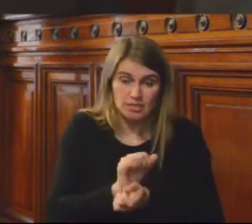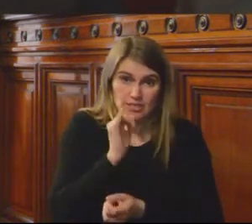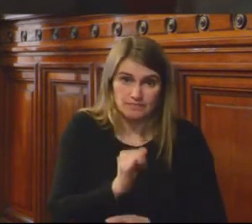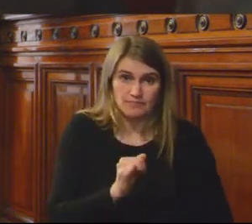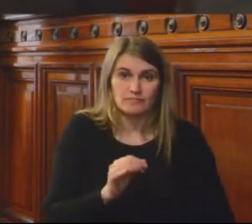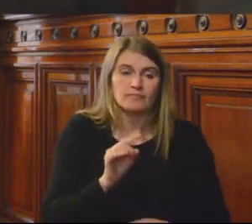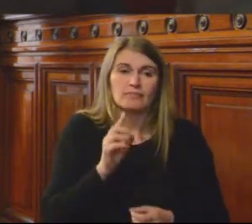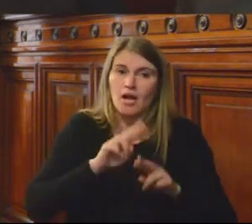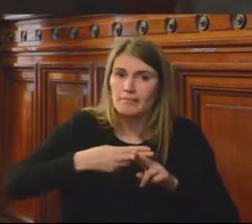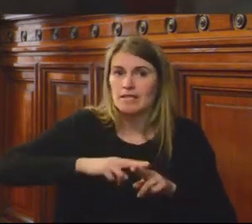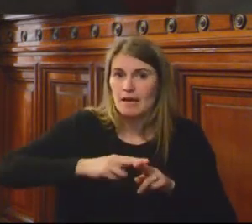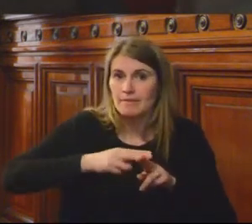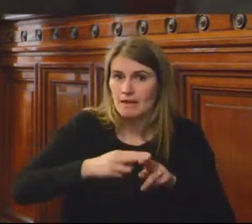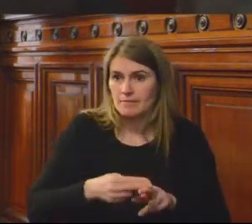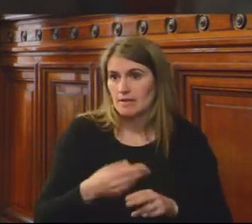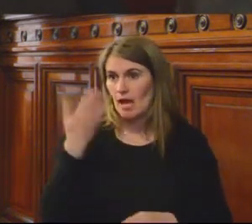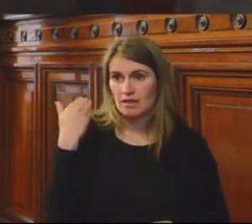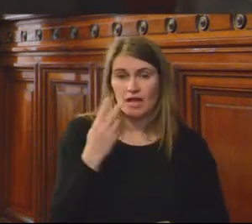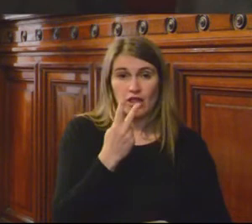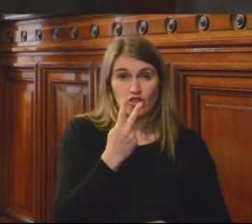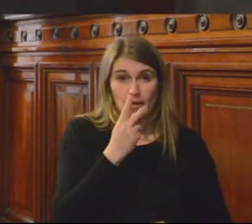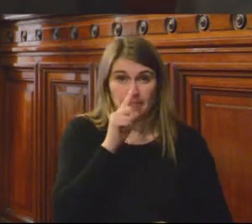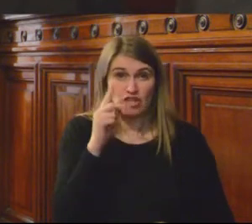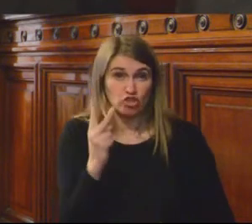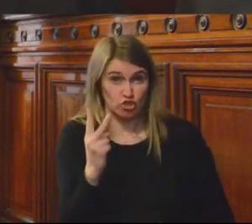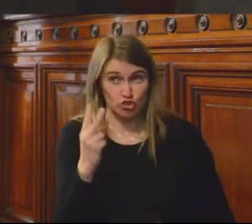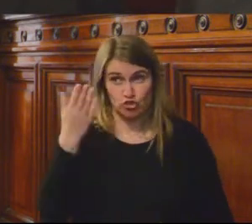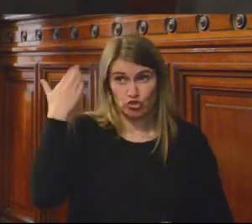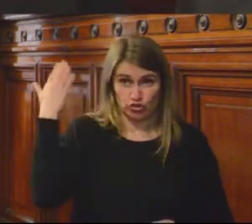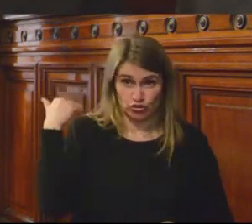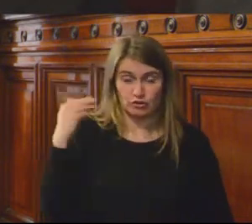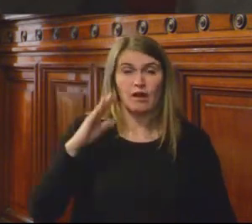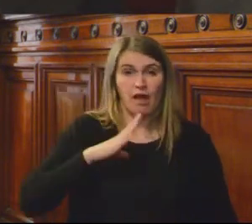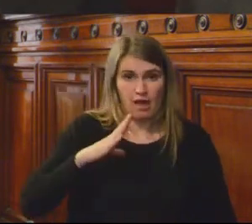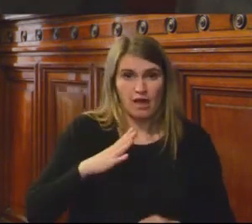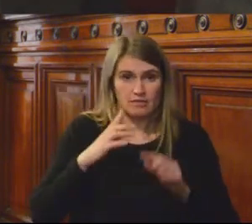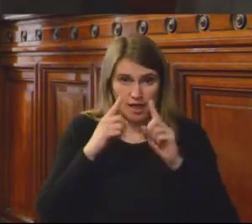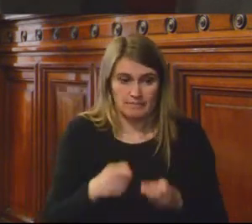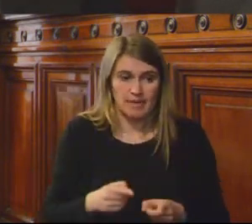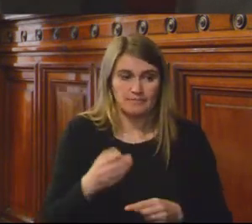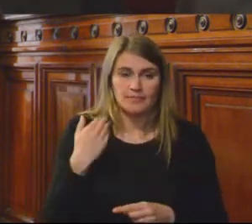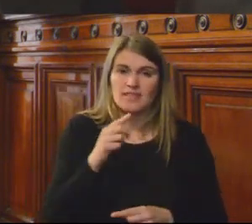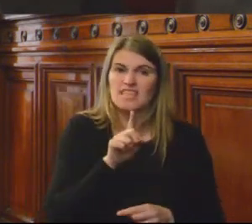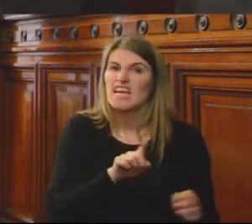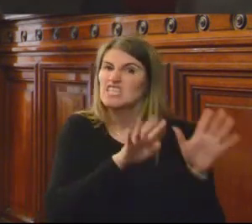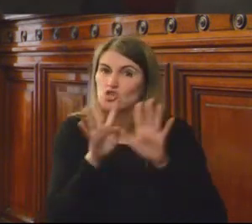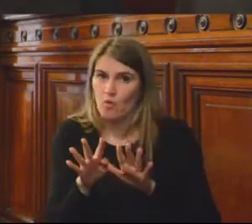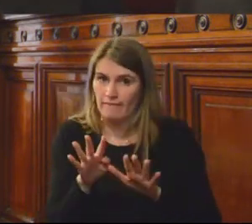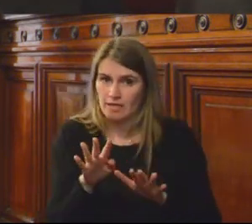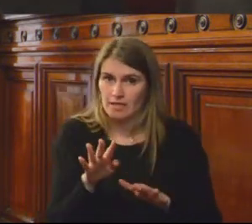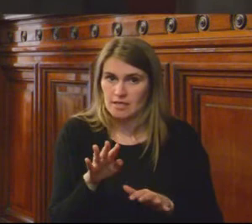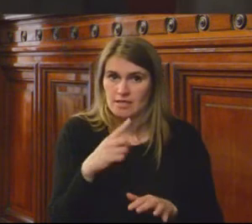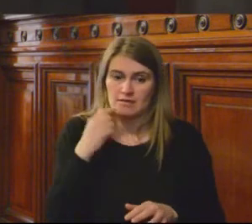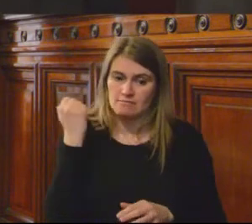si recordamos, por ejemplo, lo que pasó en abril de 2002, vemos que se produjo en aquella fecha 19 asesinatos y de